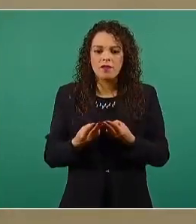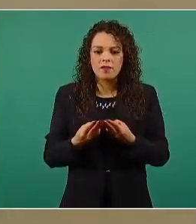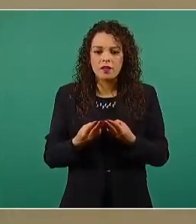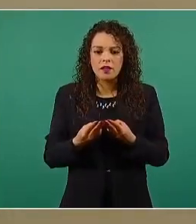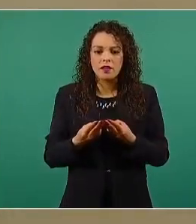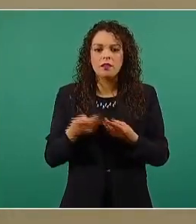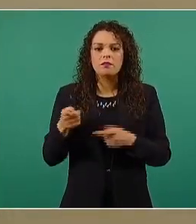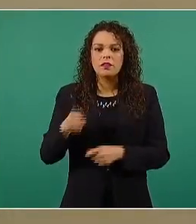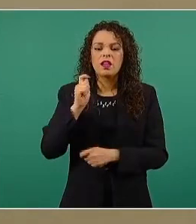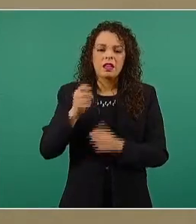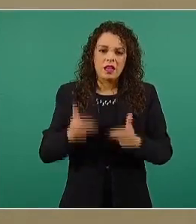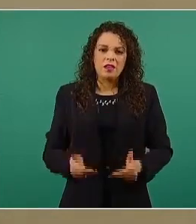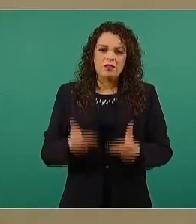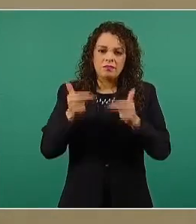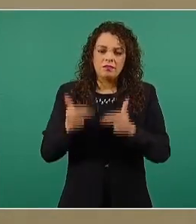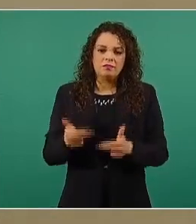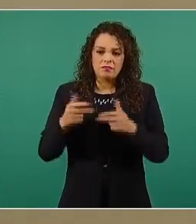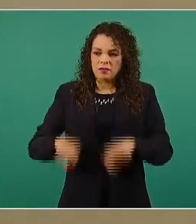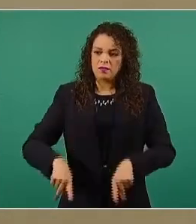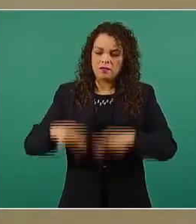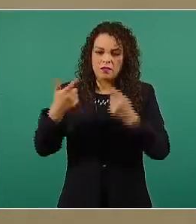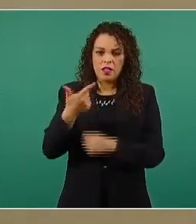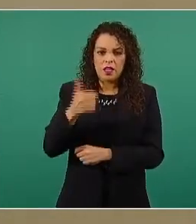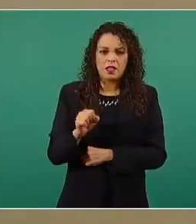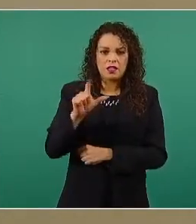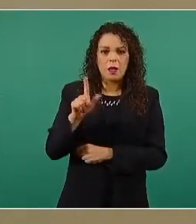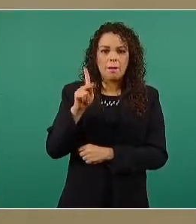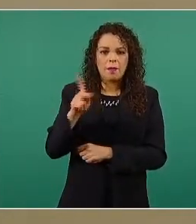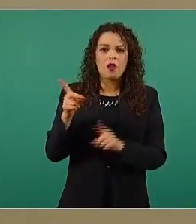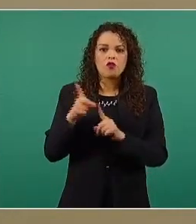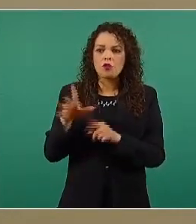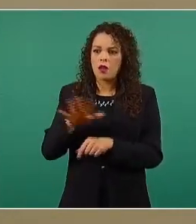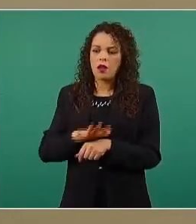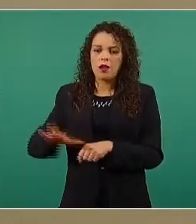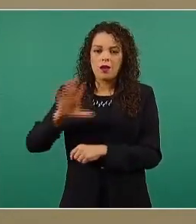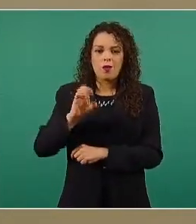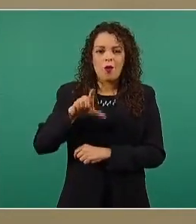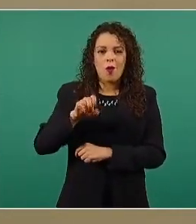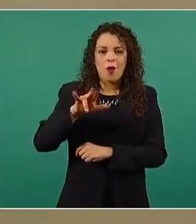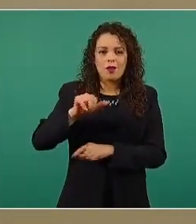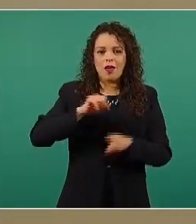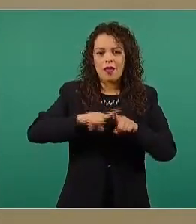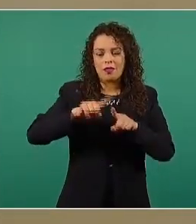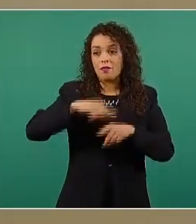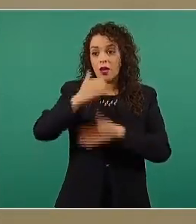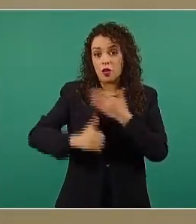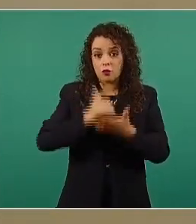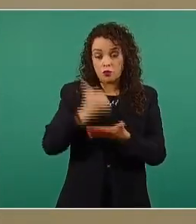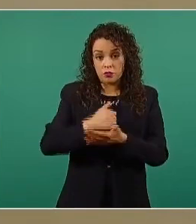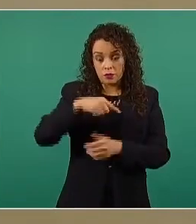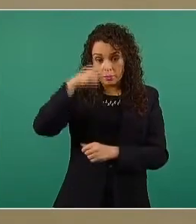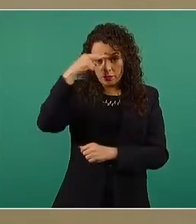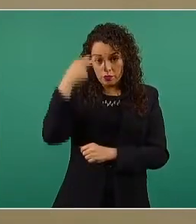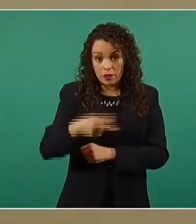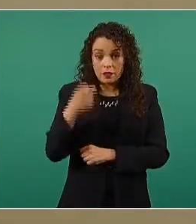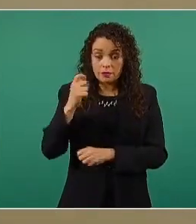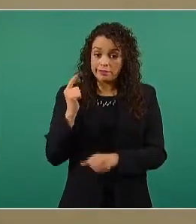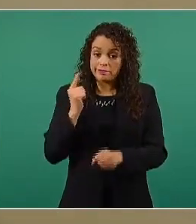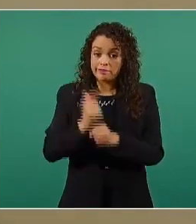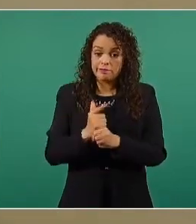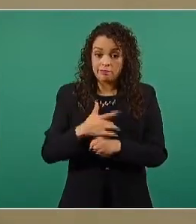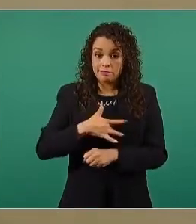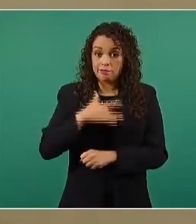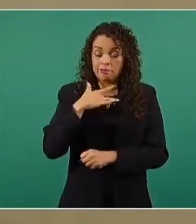a la comercialización del gas LP en las colonias de la capital del país, y ellos perciben pues una situación